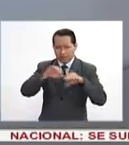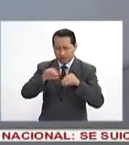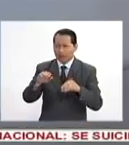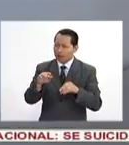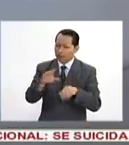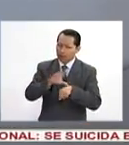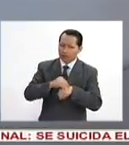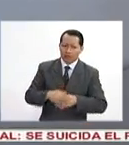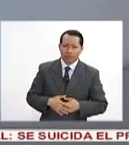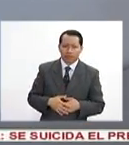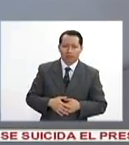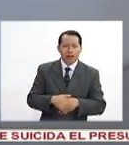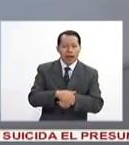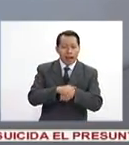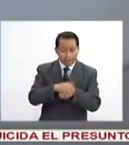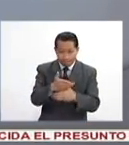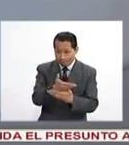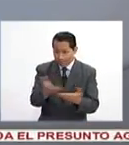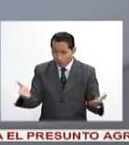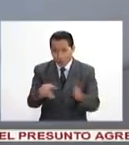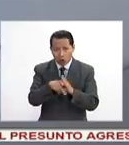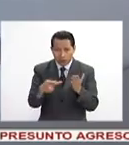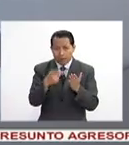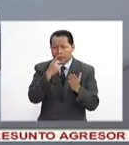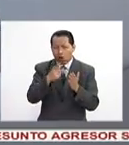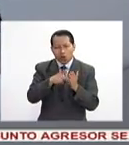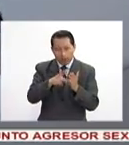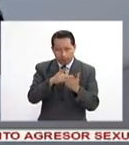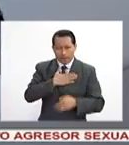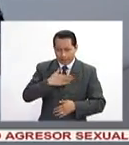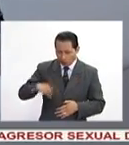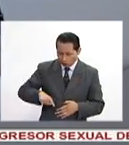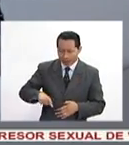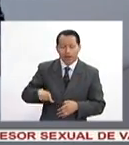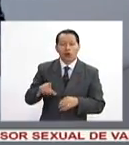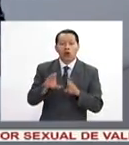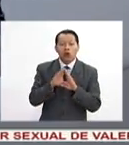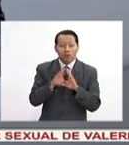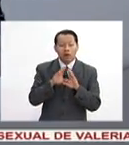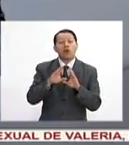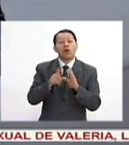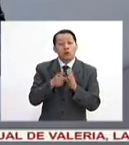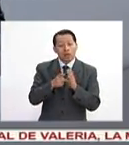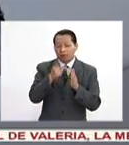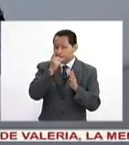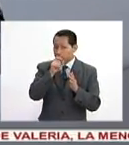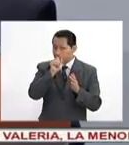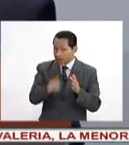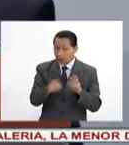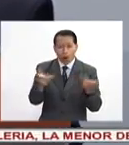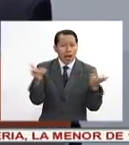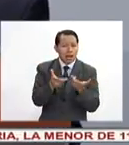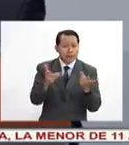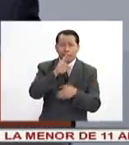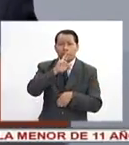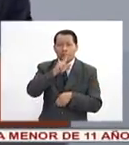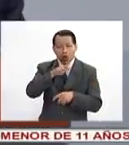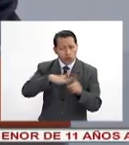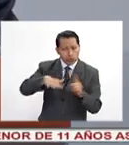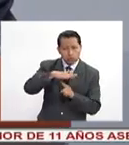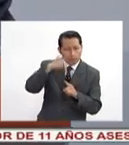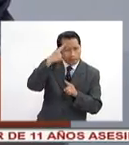A los amigos del periodismo les reitero el compromiso que tiene este gobierno para generar, repito, las mejores condiciones para el